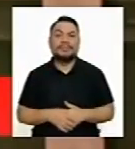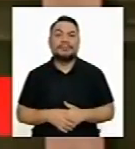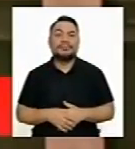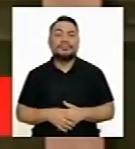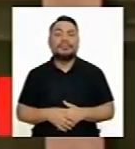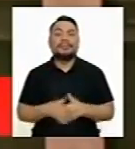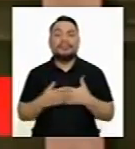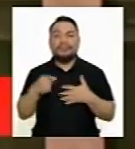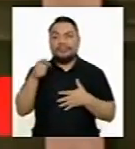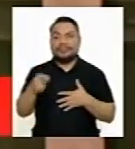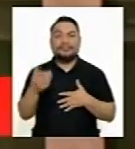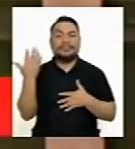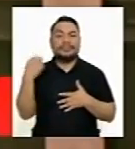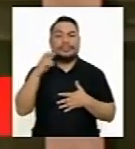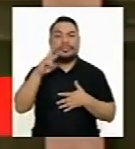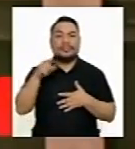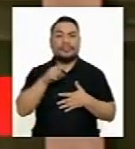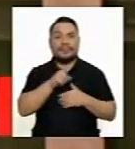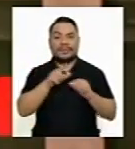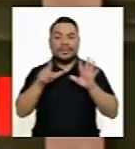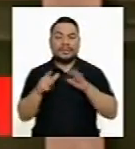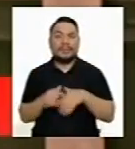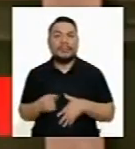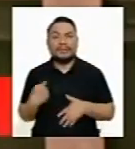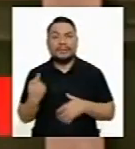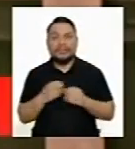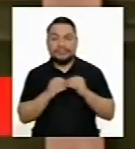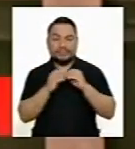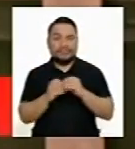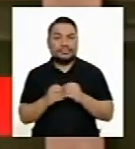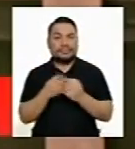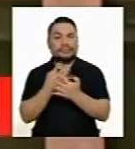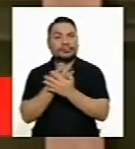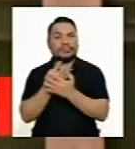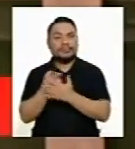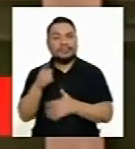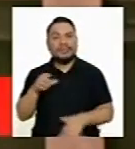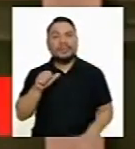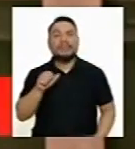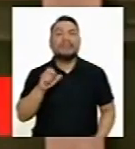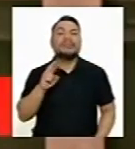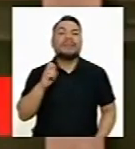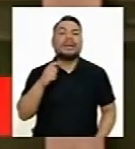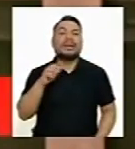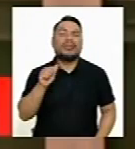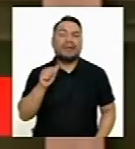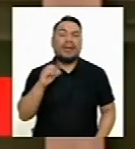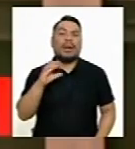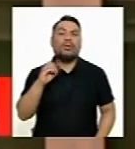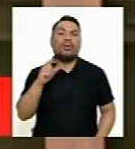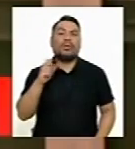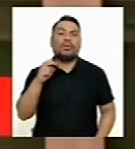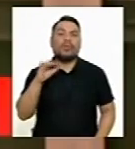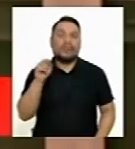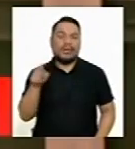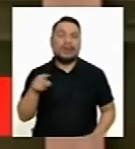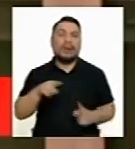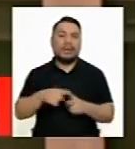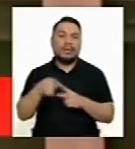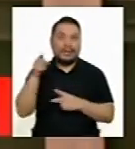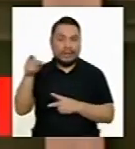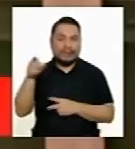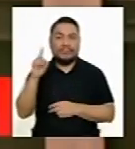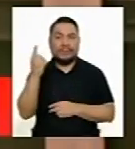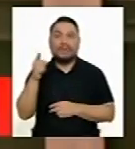Es así que desde 2017 empezamos en el penal de Cerrita Colonia, ¿no? En el Callao. Y